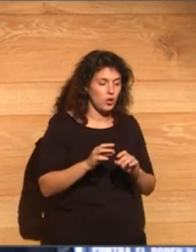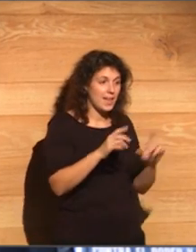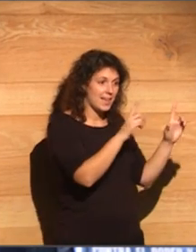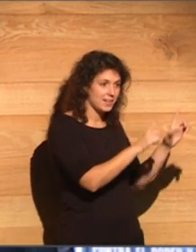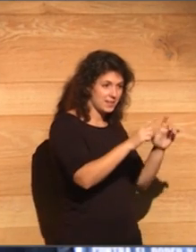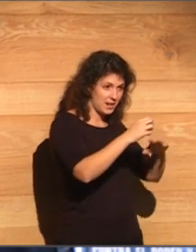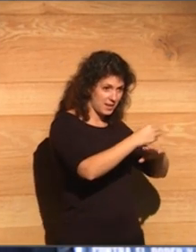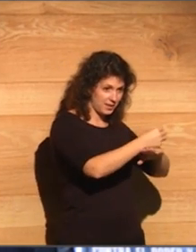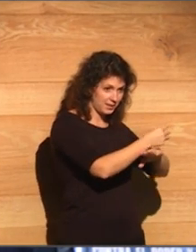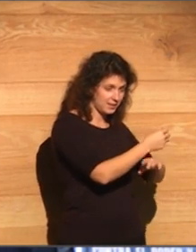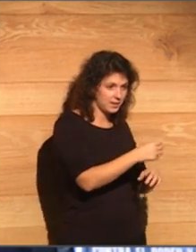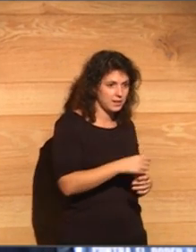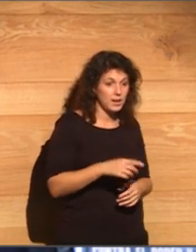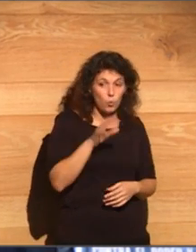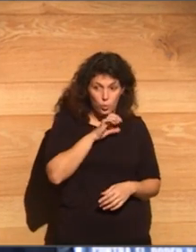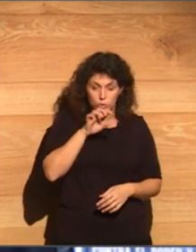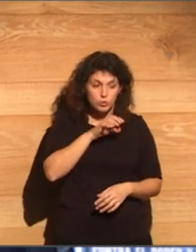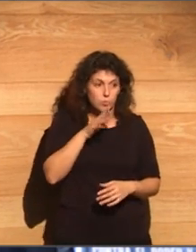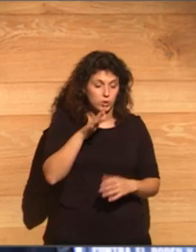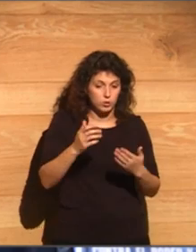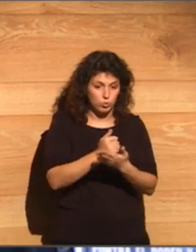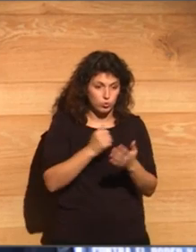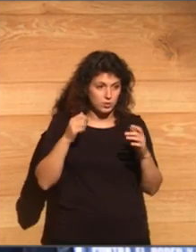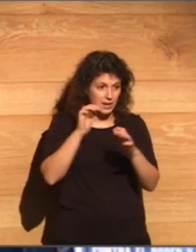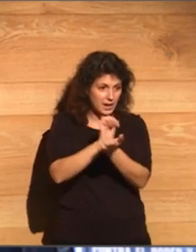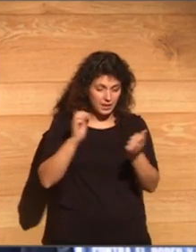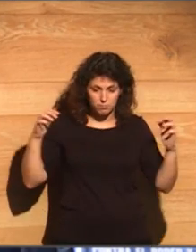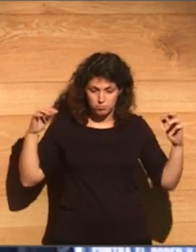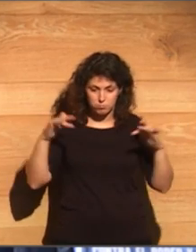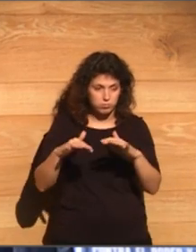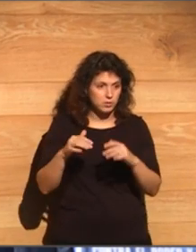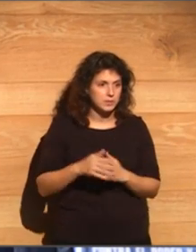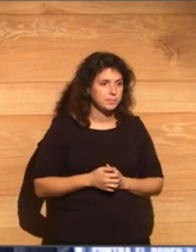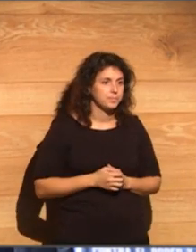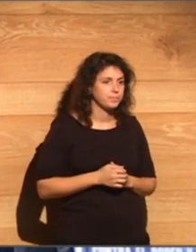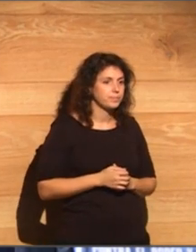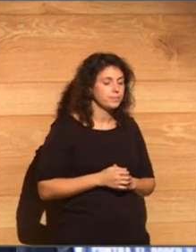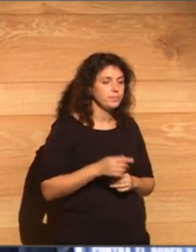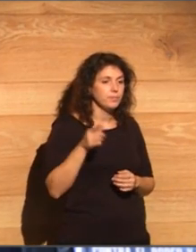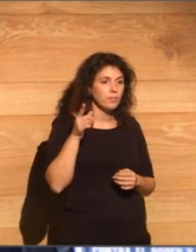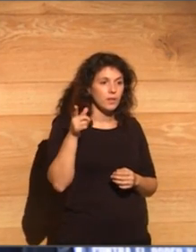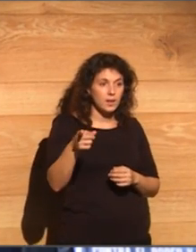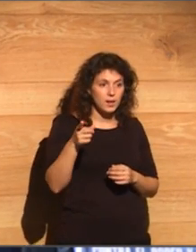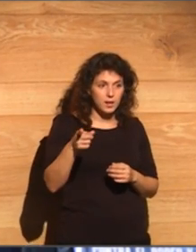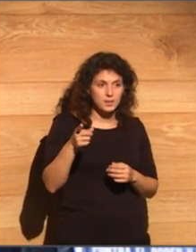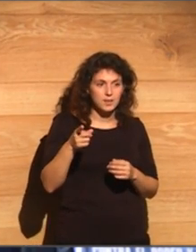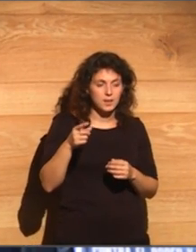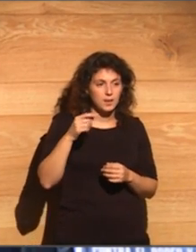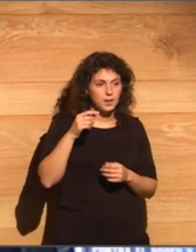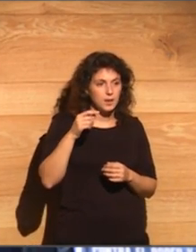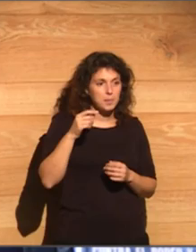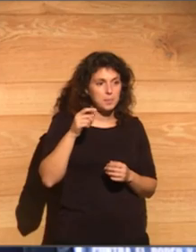escena del tren, etc. Es curioso porque, de hecho, en Todos a la cárcel fue alguien con su Steadicam